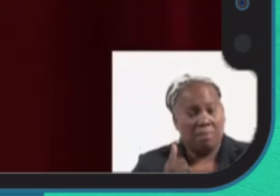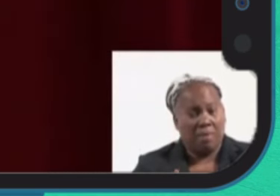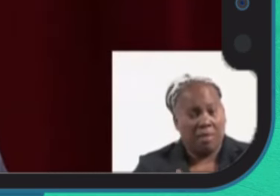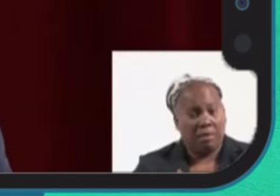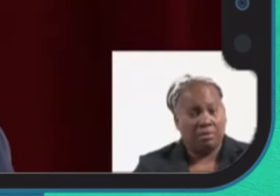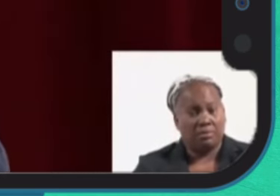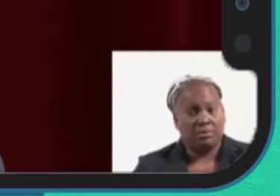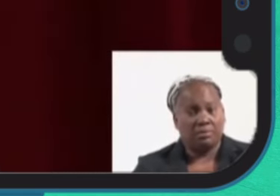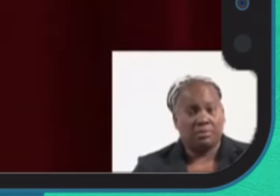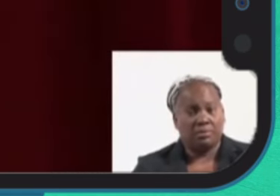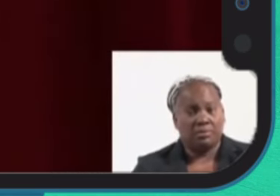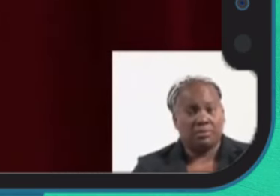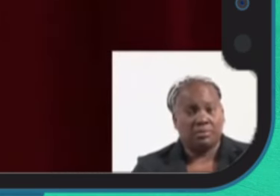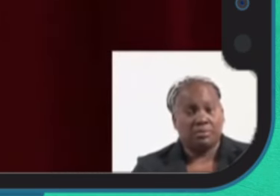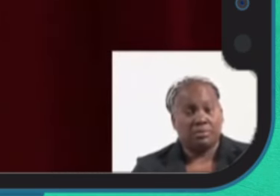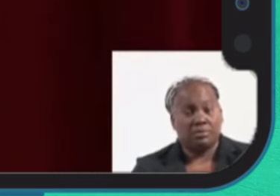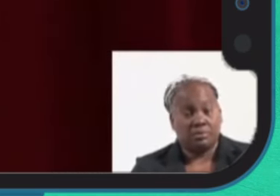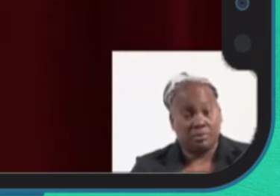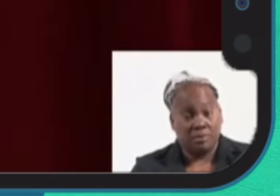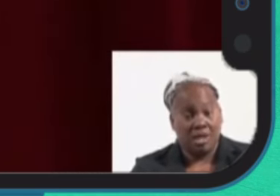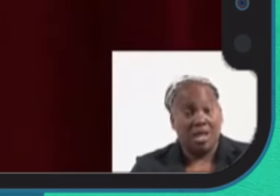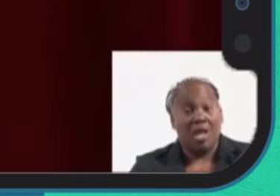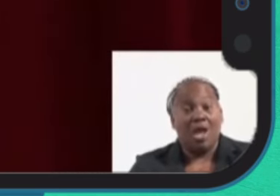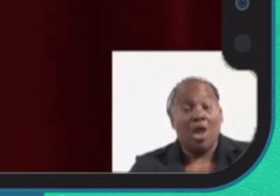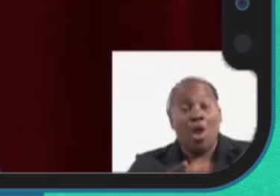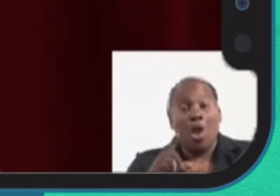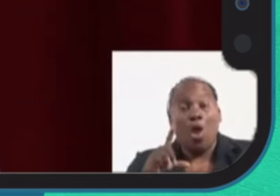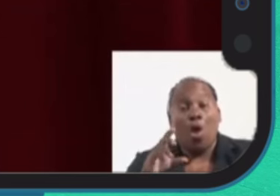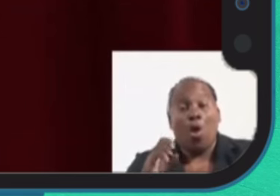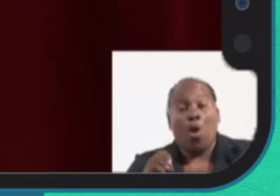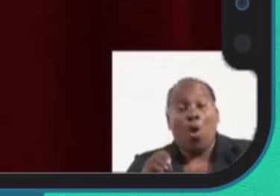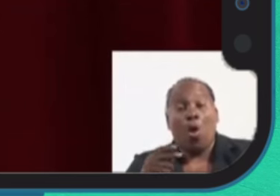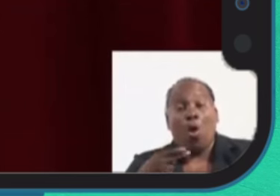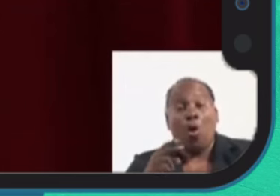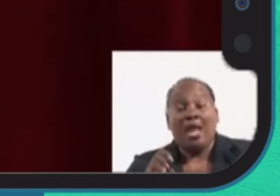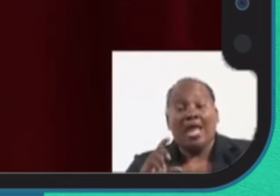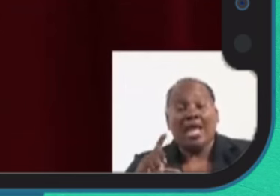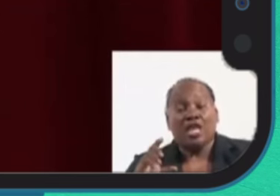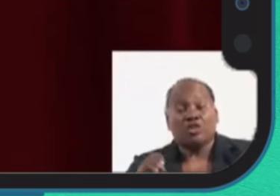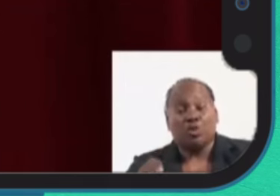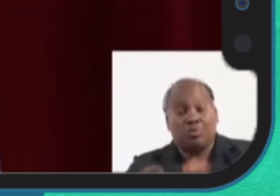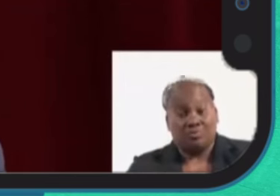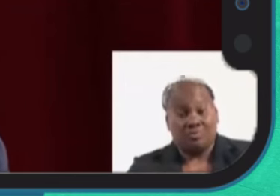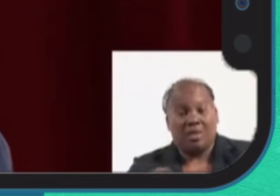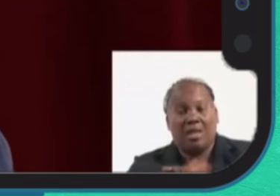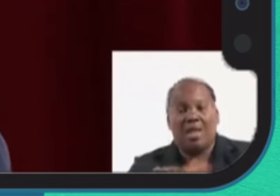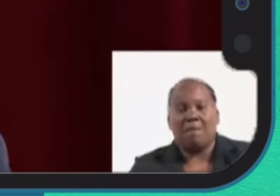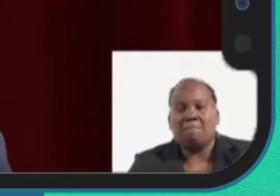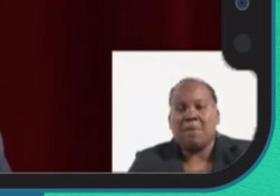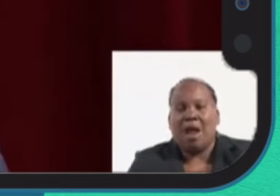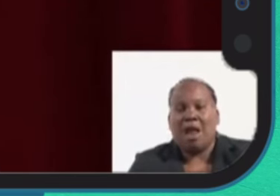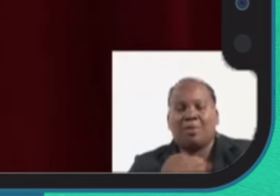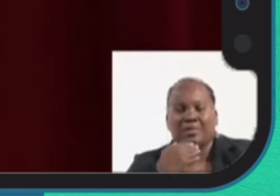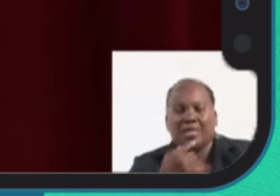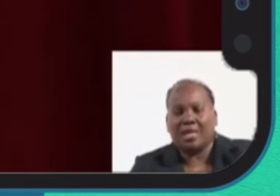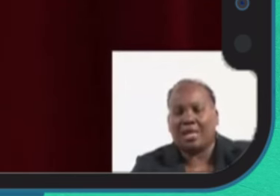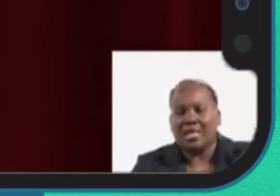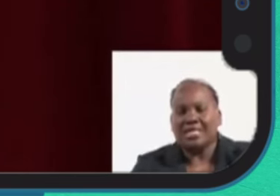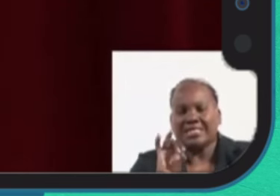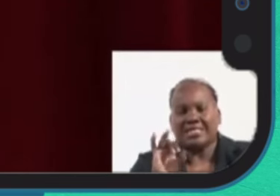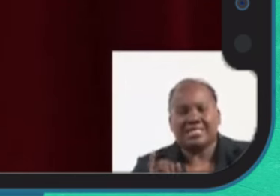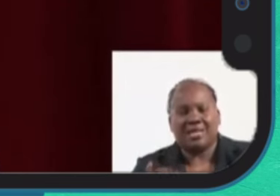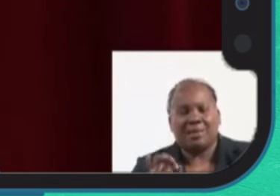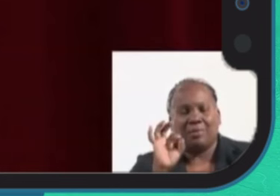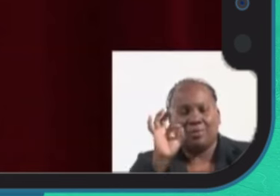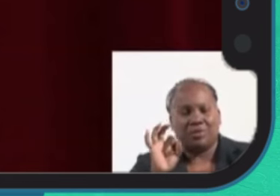ponderado. En el cohecho, que este es el intento de soborno a los agentes de la autoridad, etcétera, al 76%.